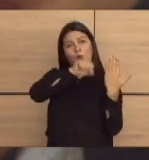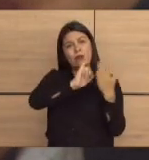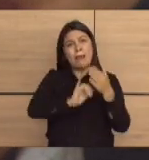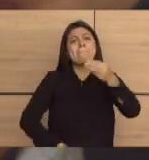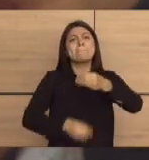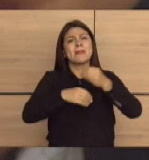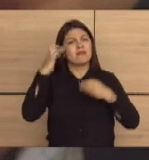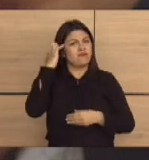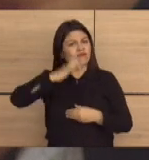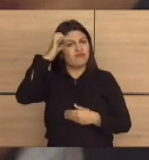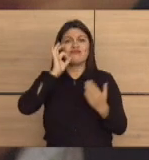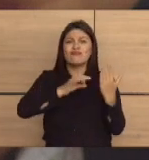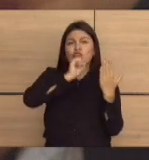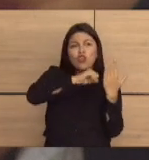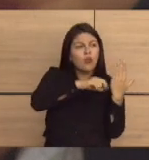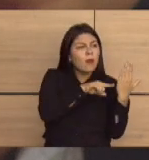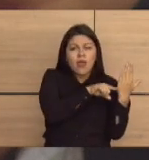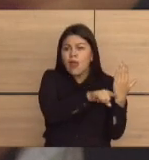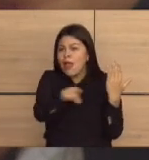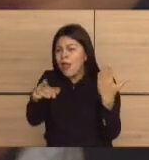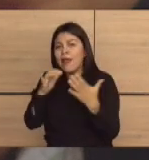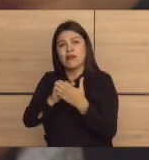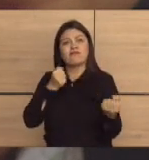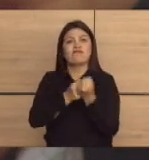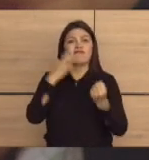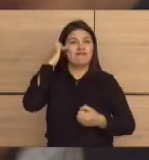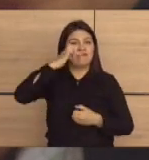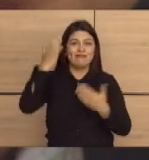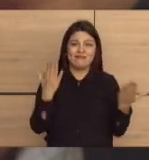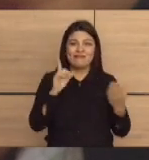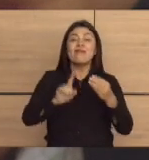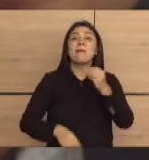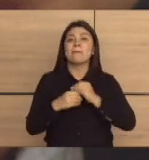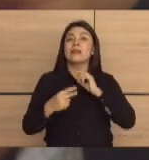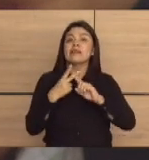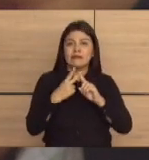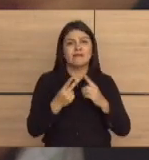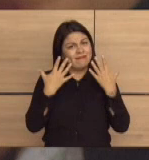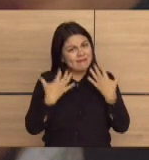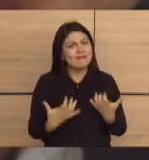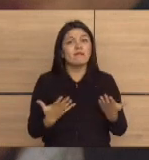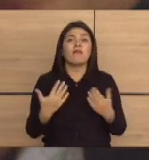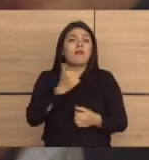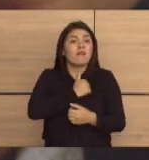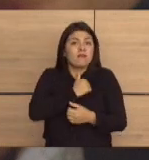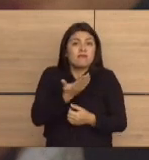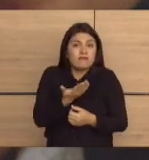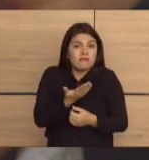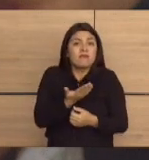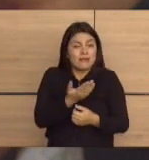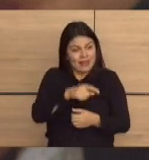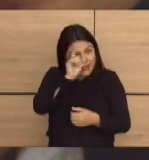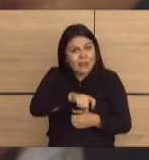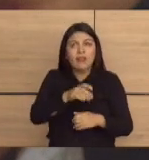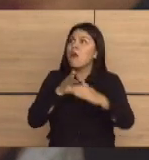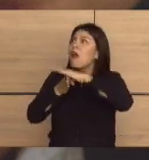muchos normalistas en el país, de habilitar además el acceso a la capacitación,